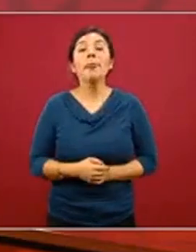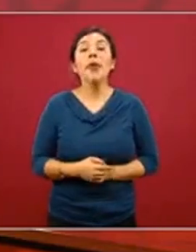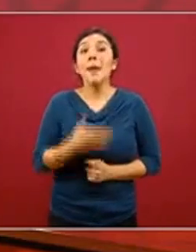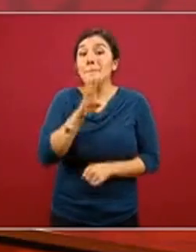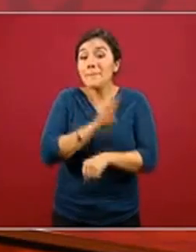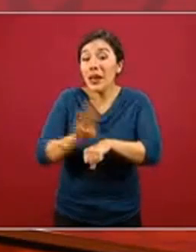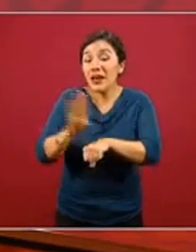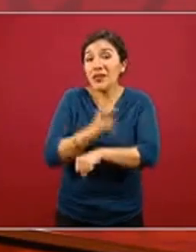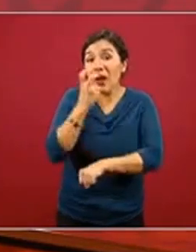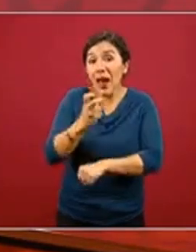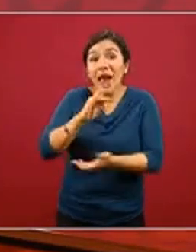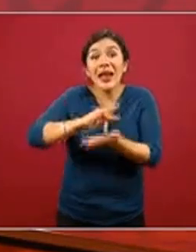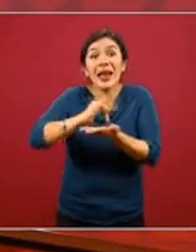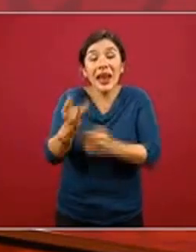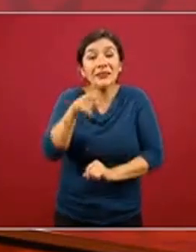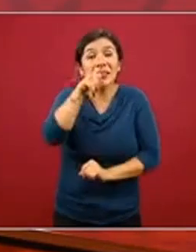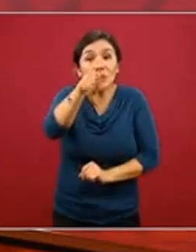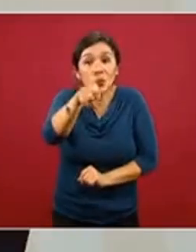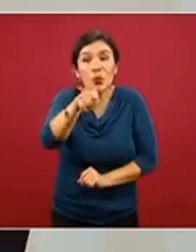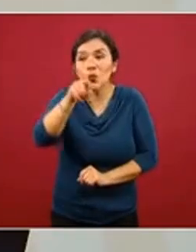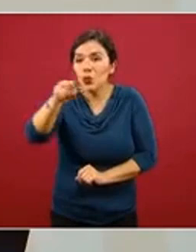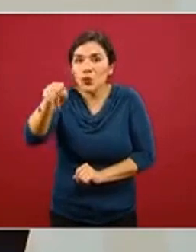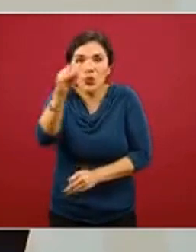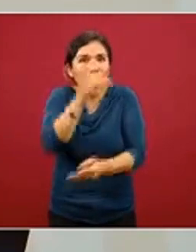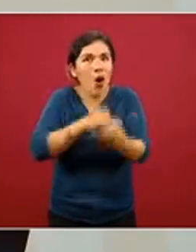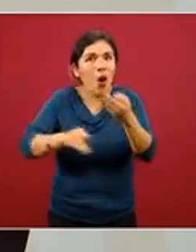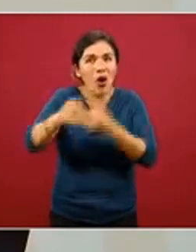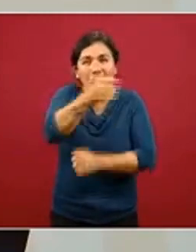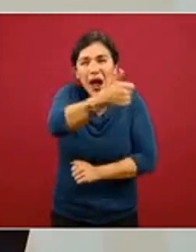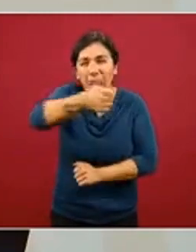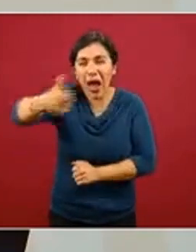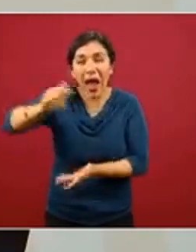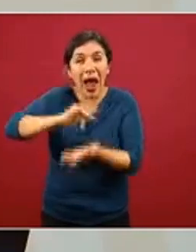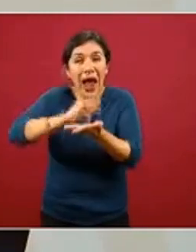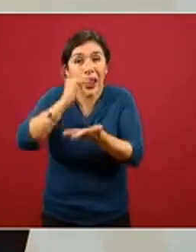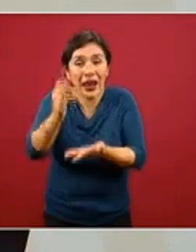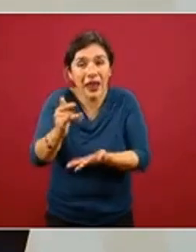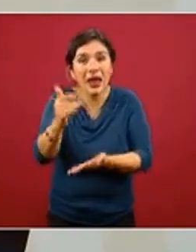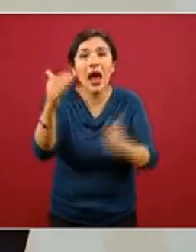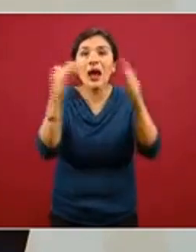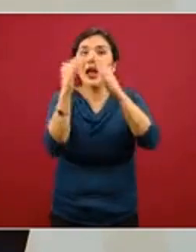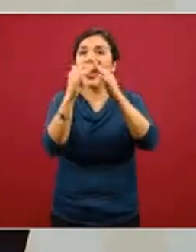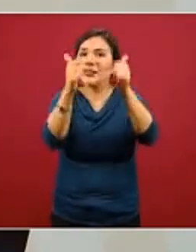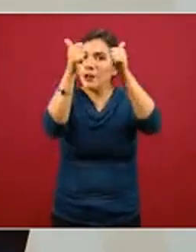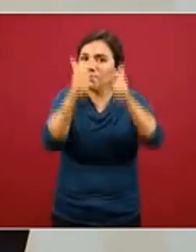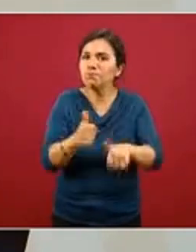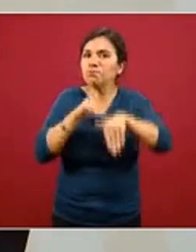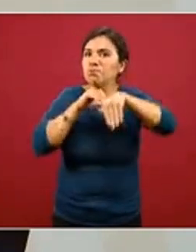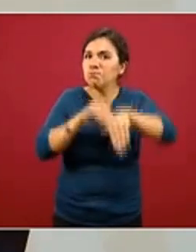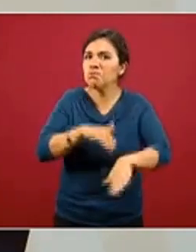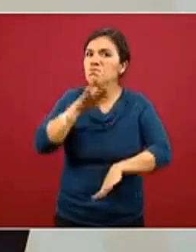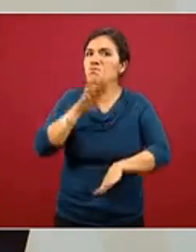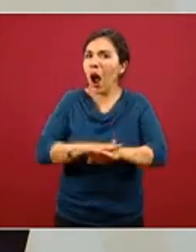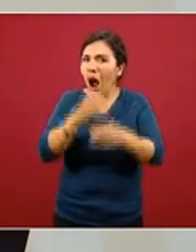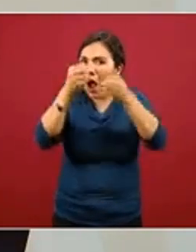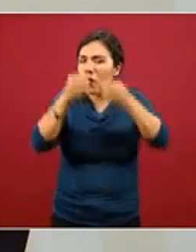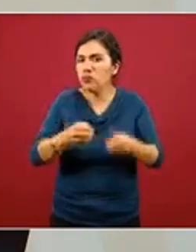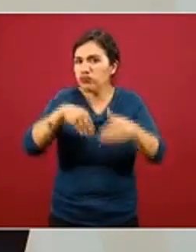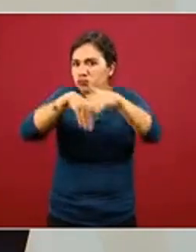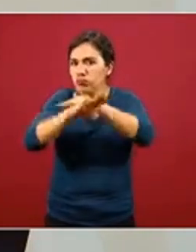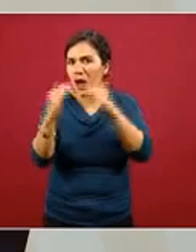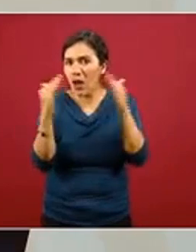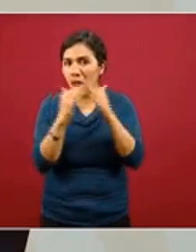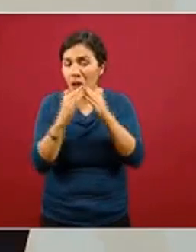es que gracias a usted, gracias a cada uno de ustedes que se han quedado en casa la mayor parte del tiempo